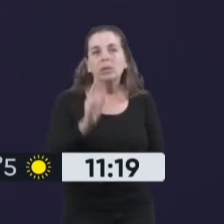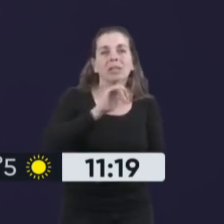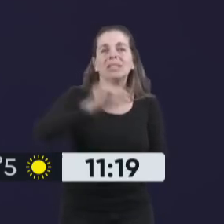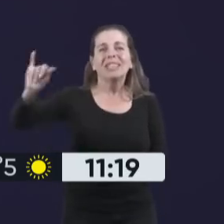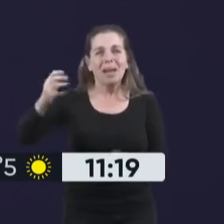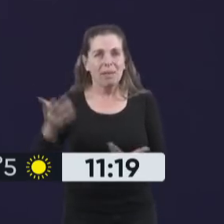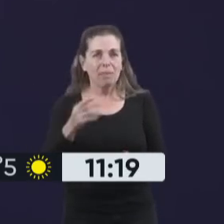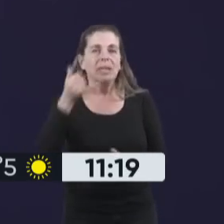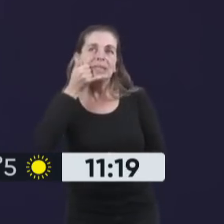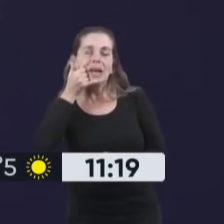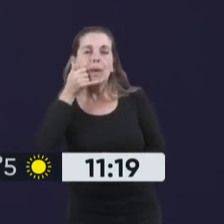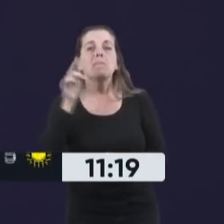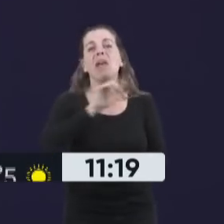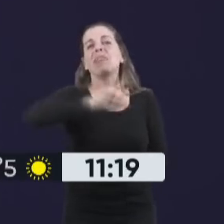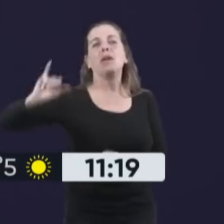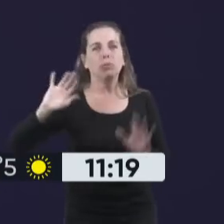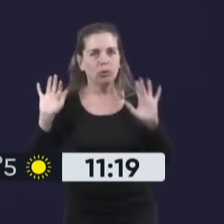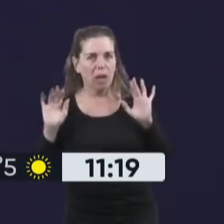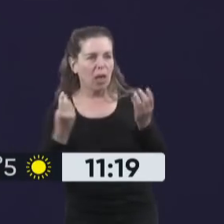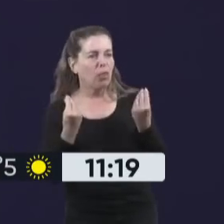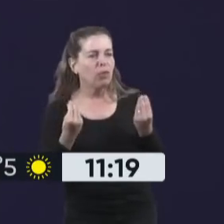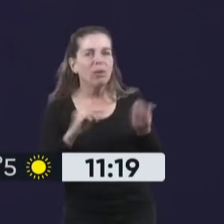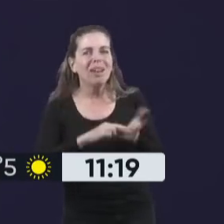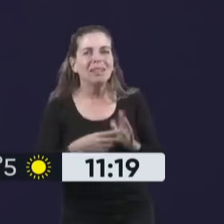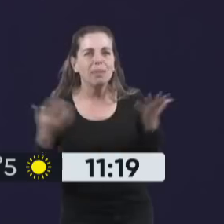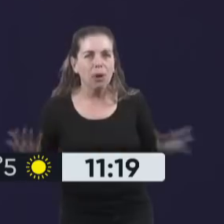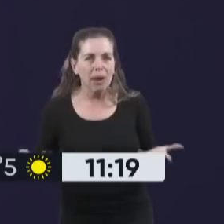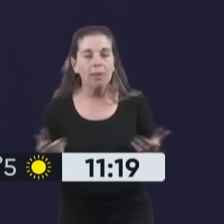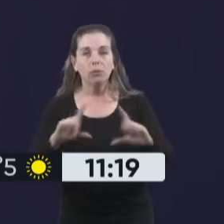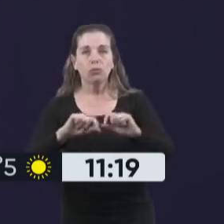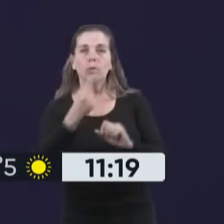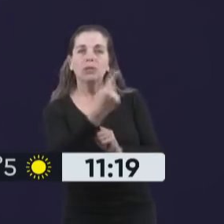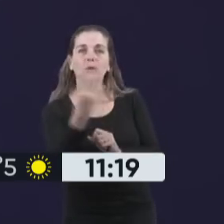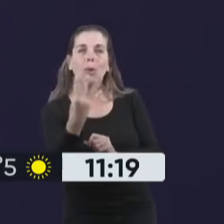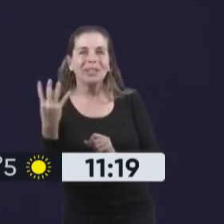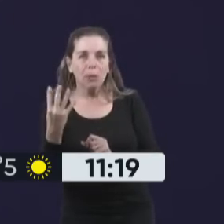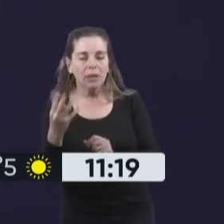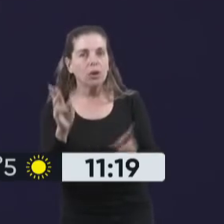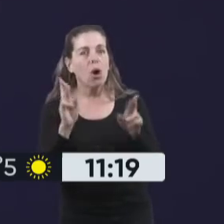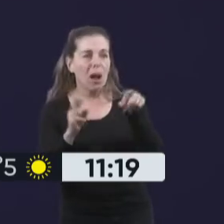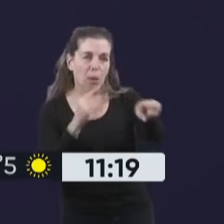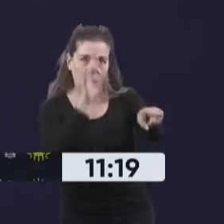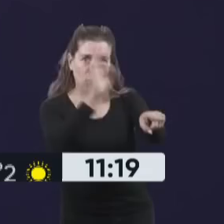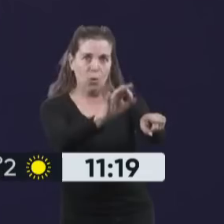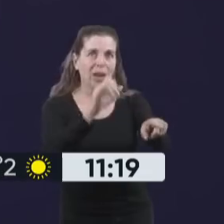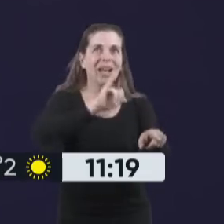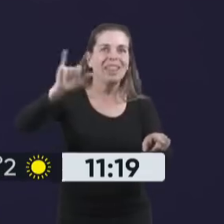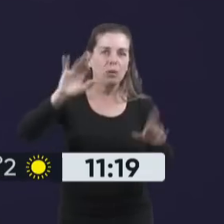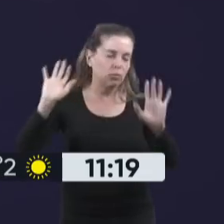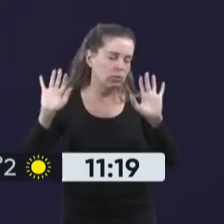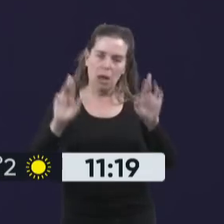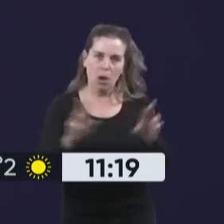veo dónde está el problema con que llames a la línea 144. Ojalá que no lo hagas nunca, porque ojalá que no